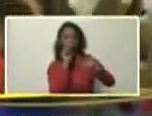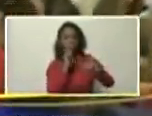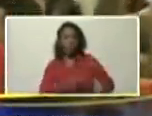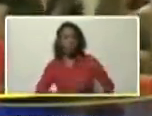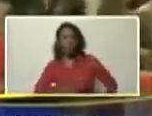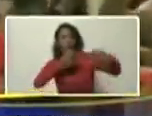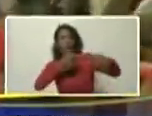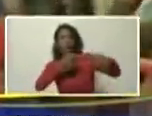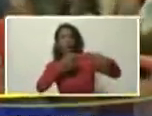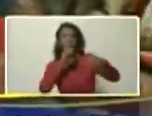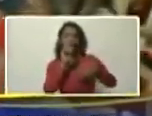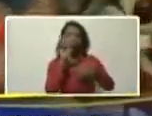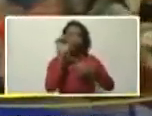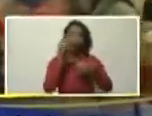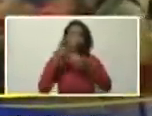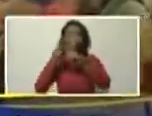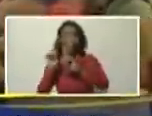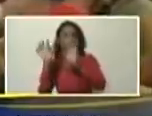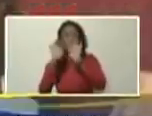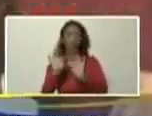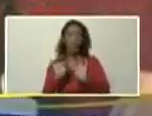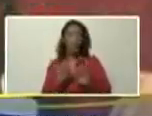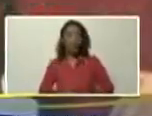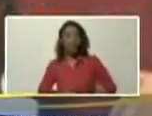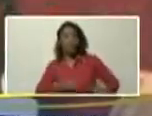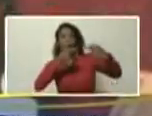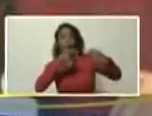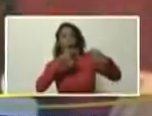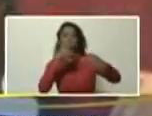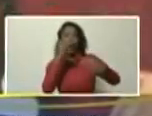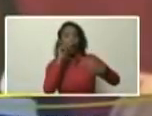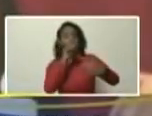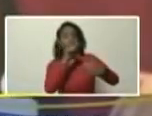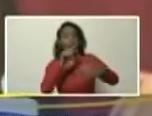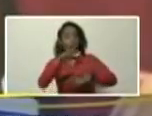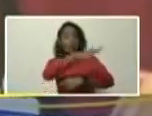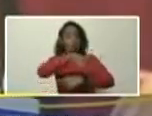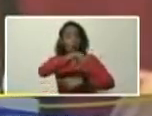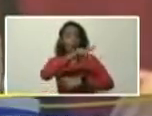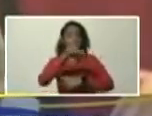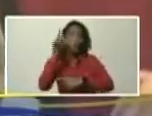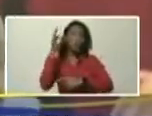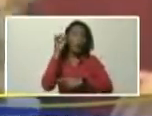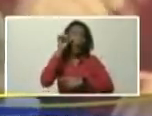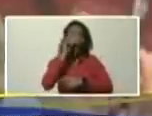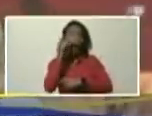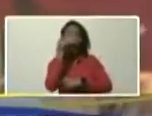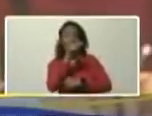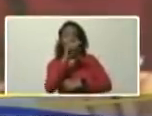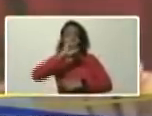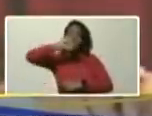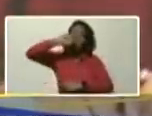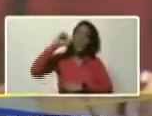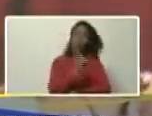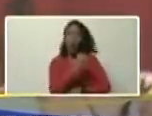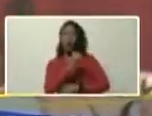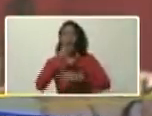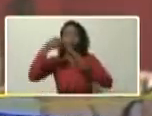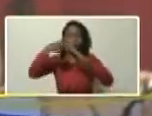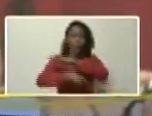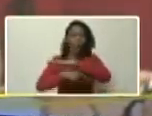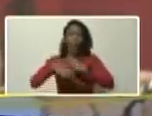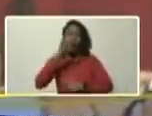de una u otra manera, pero al mismo tiempo se notaba que todas esas mujeres y esos hombres que estaban ahí aman profundamente a